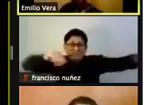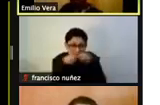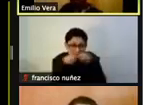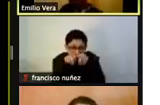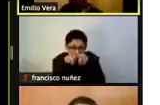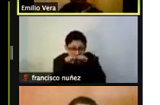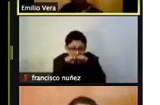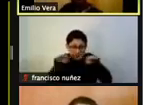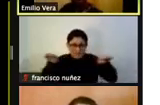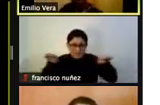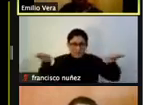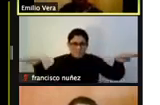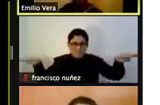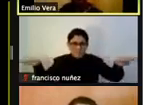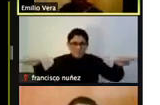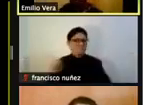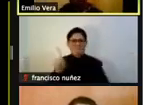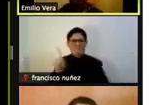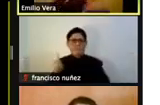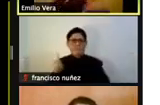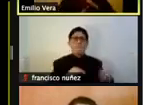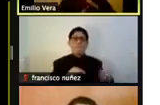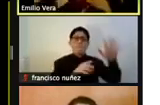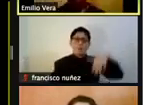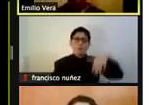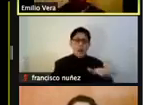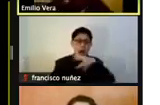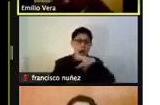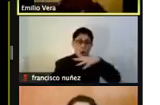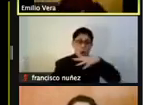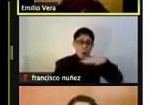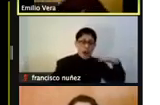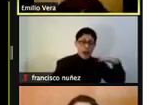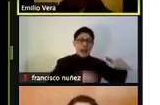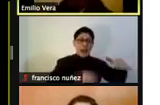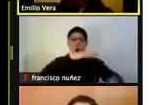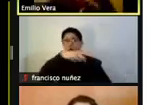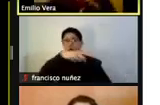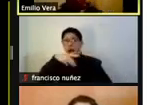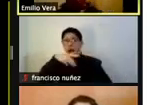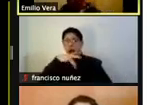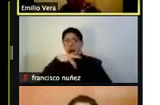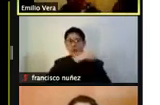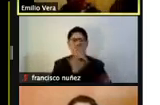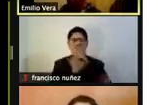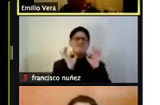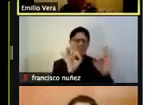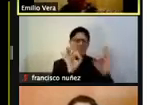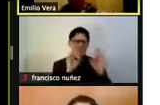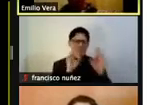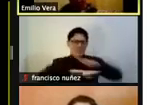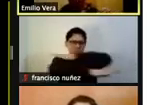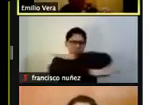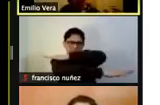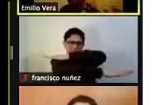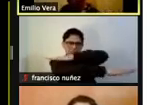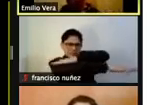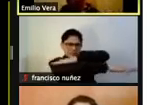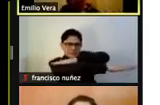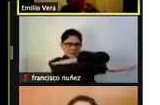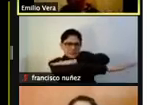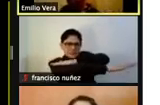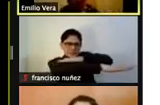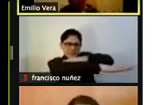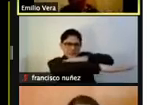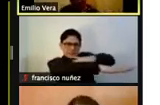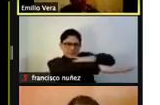El nivel del agua es perfecta horizontal, una horizontal perfecta por definición, ¿no? Creo que de una